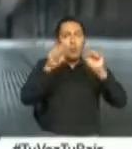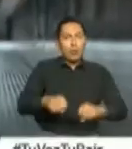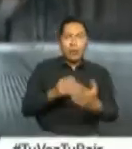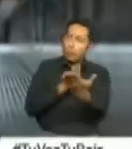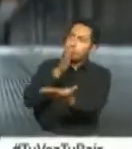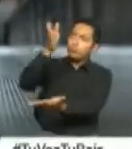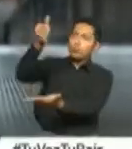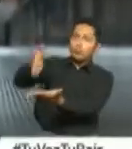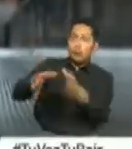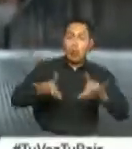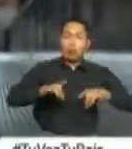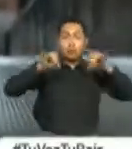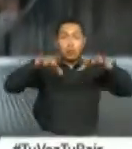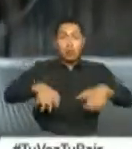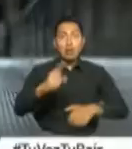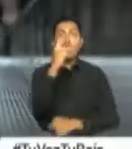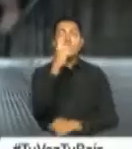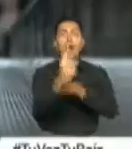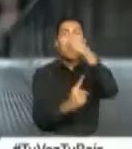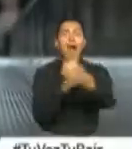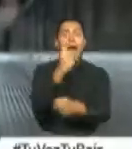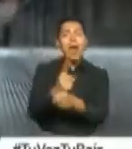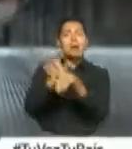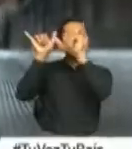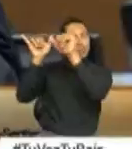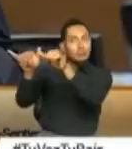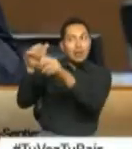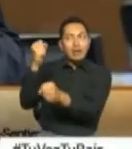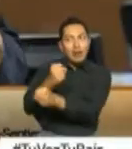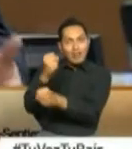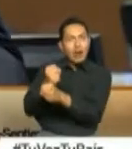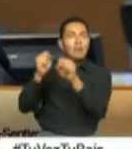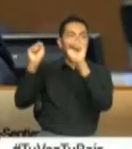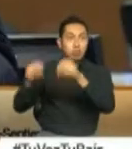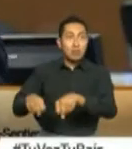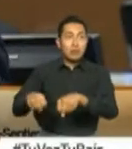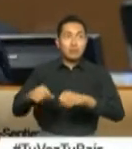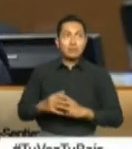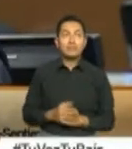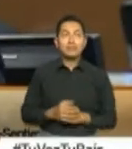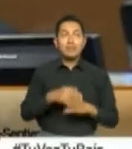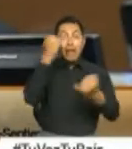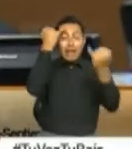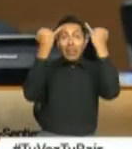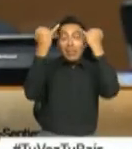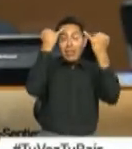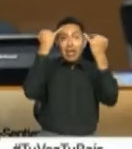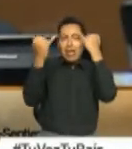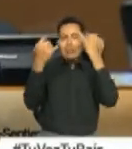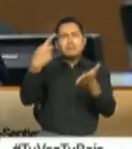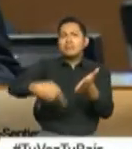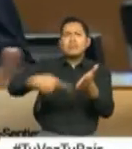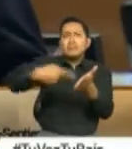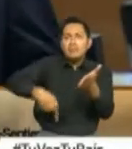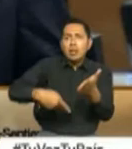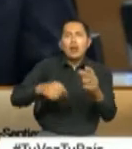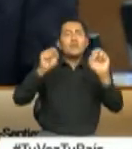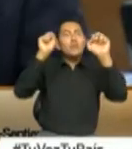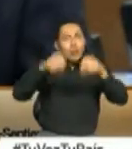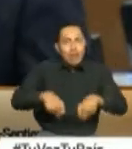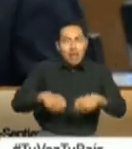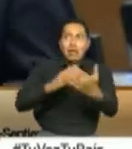Australia por 12 meses con una visa que les permitirá trabajar. Este tipo de iniciativas son justamente las que van a